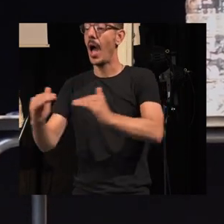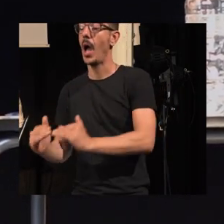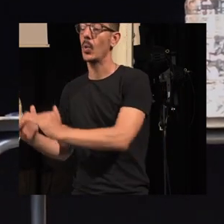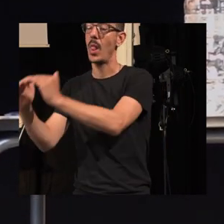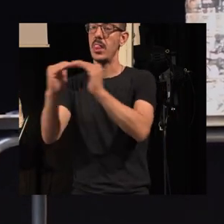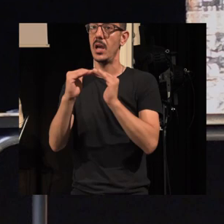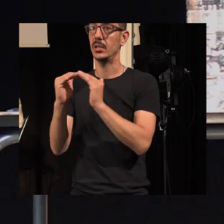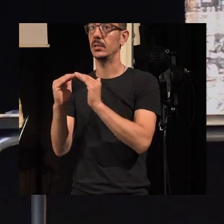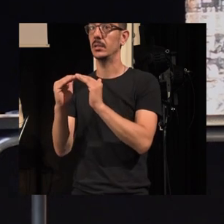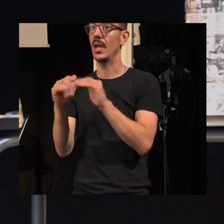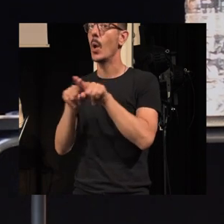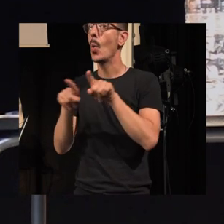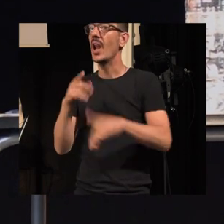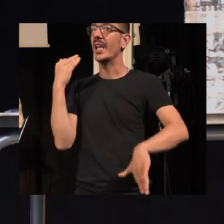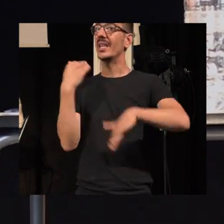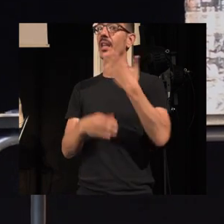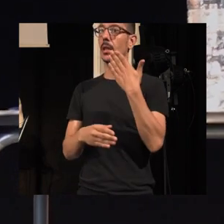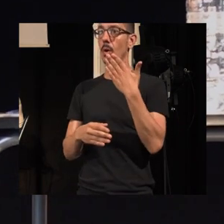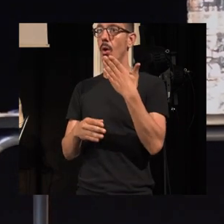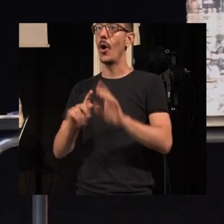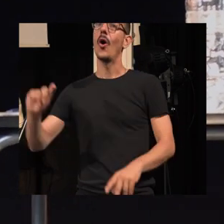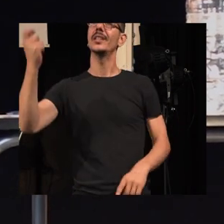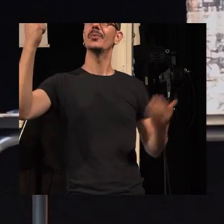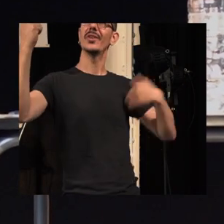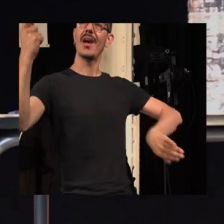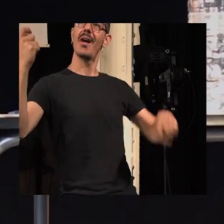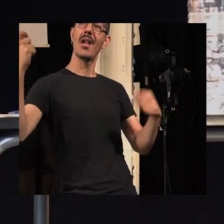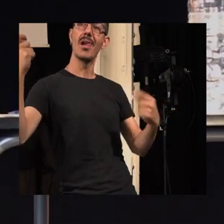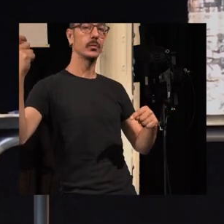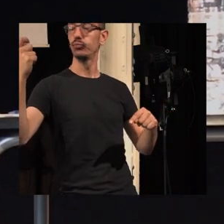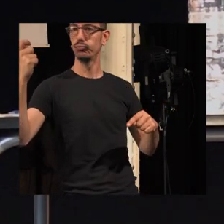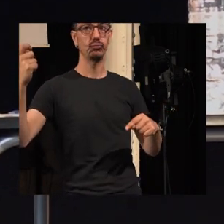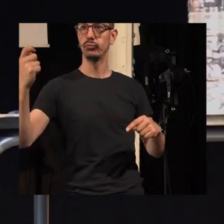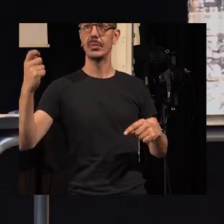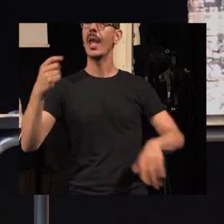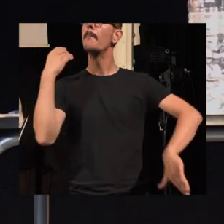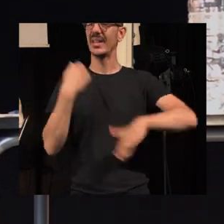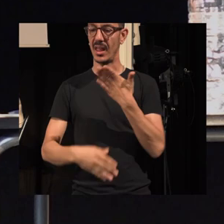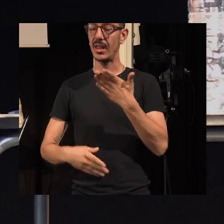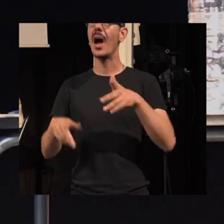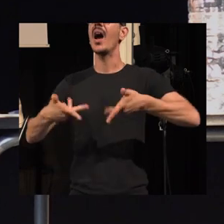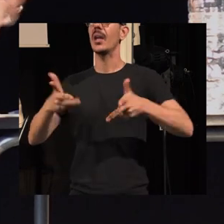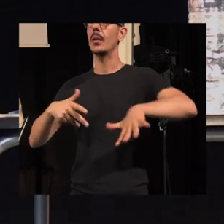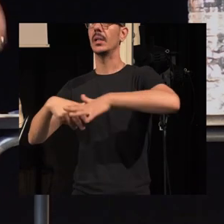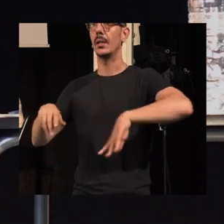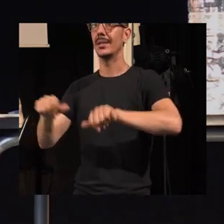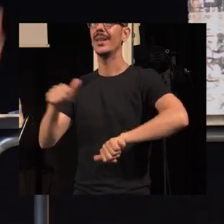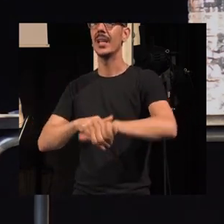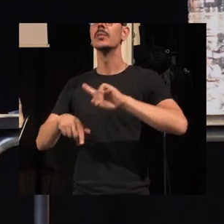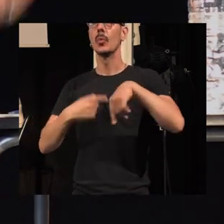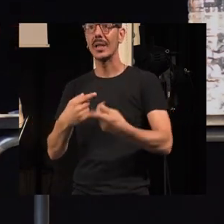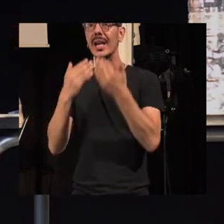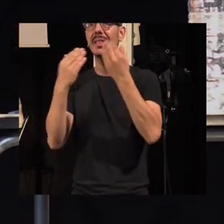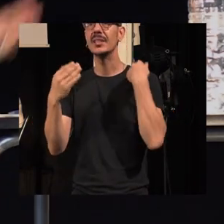fin. Es llegar a una igualdad para a partir de ahí poder establecer escenarios de diferencia que